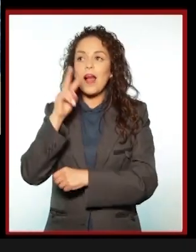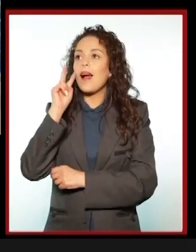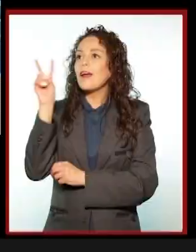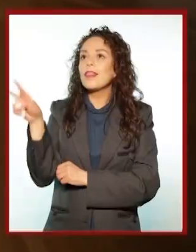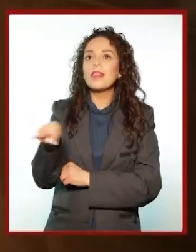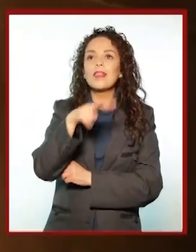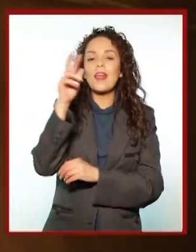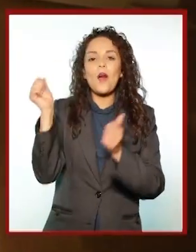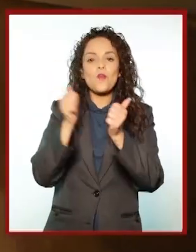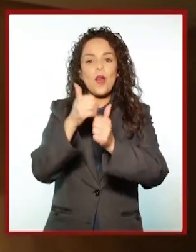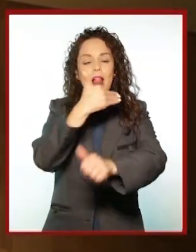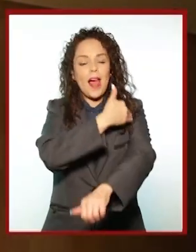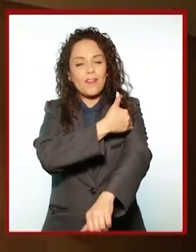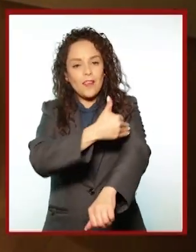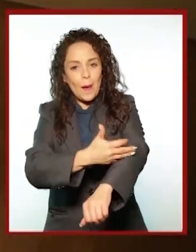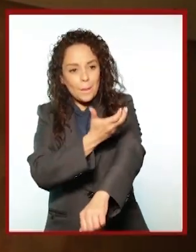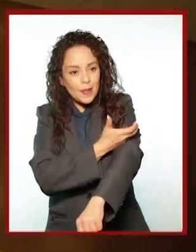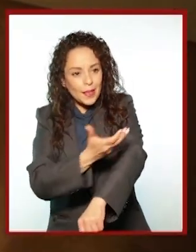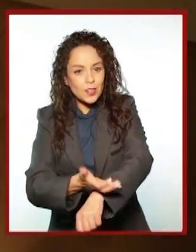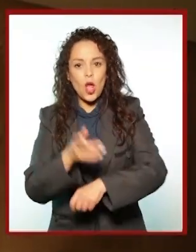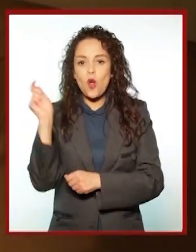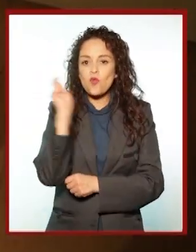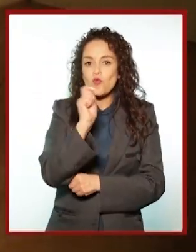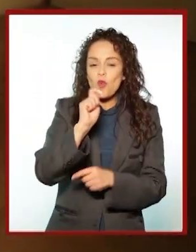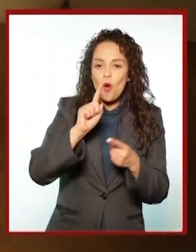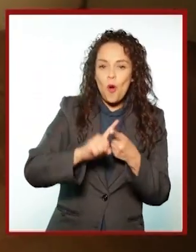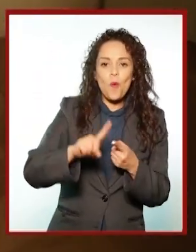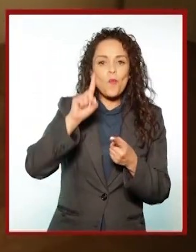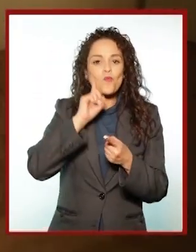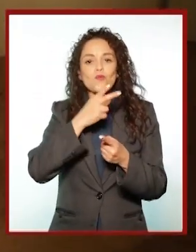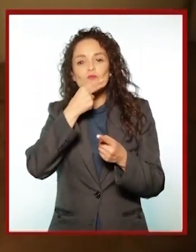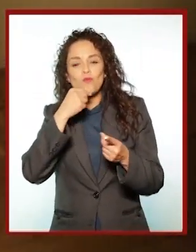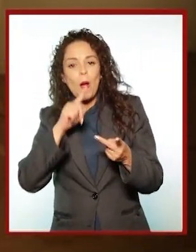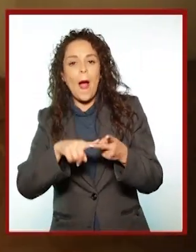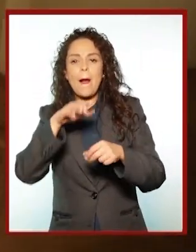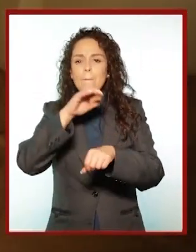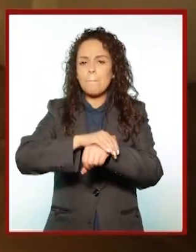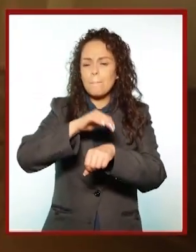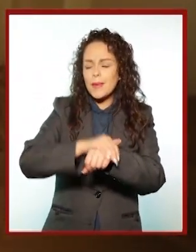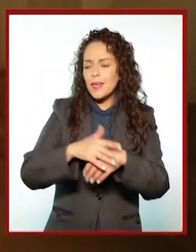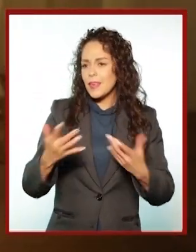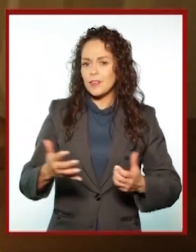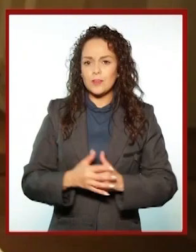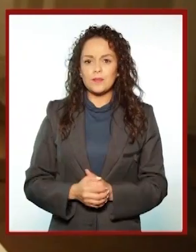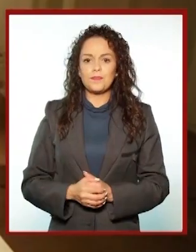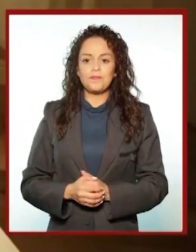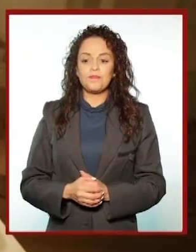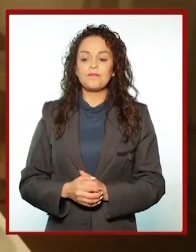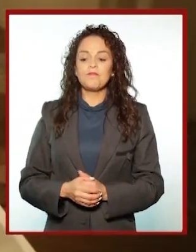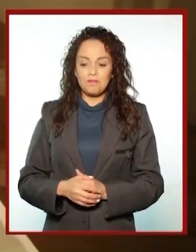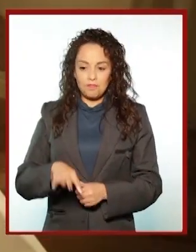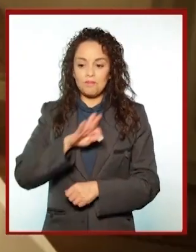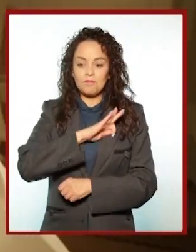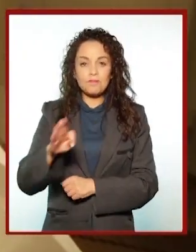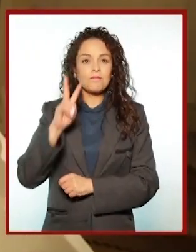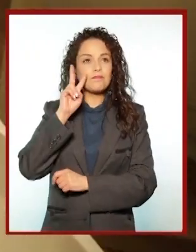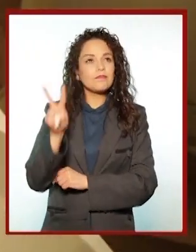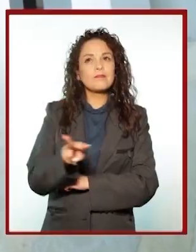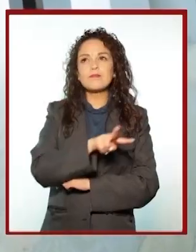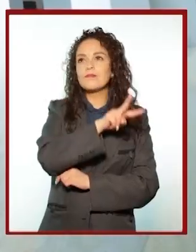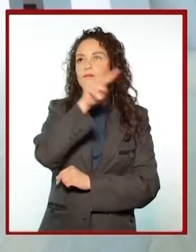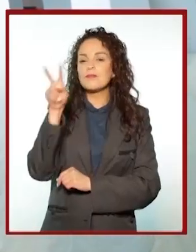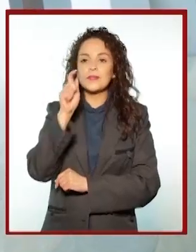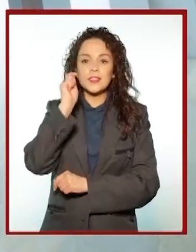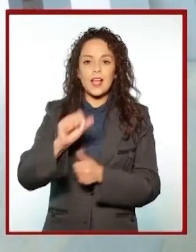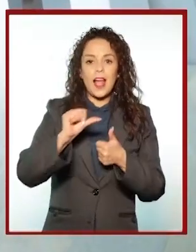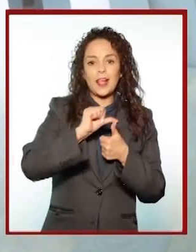dialogar, para llegar y a veces con la familia, con el novio, con la novia, con los amigos, y poder en realidad